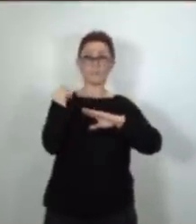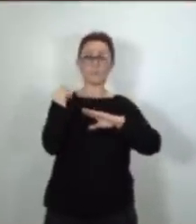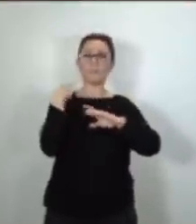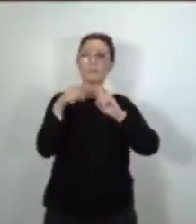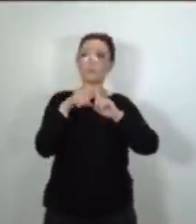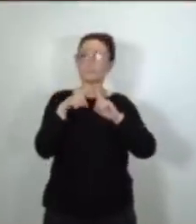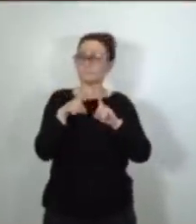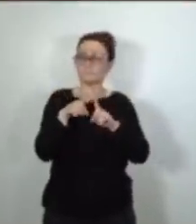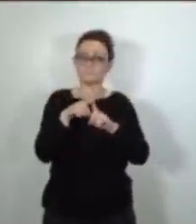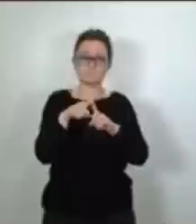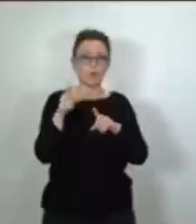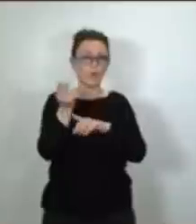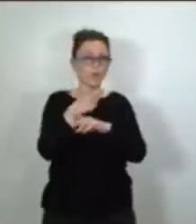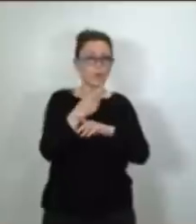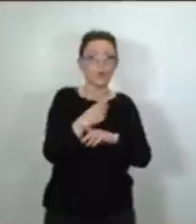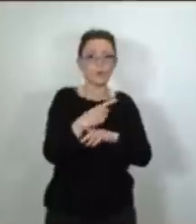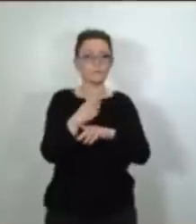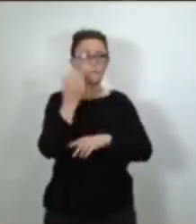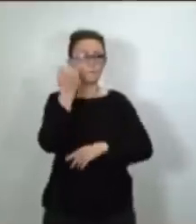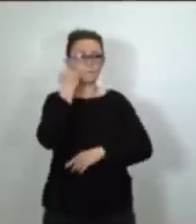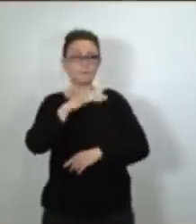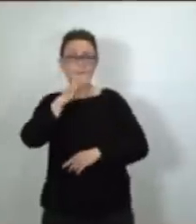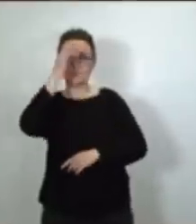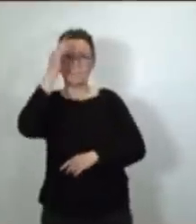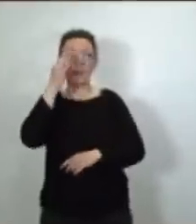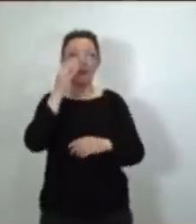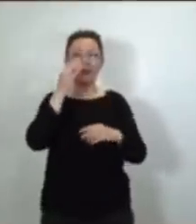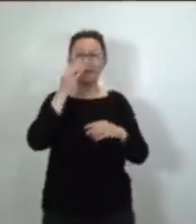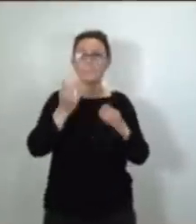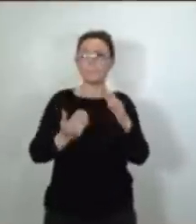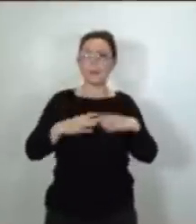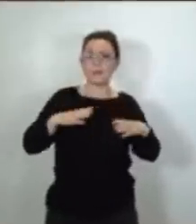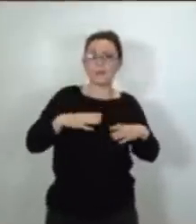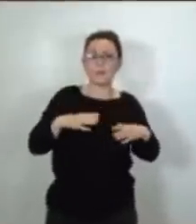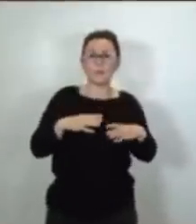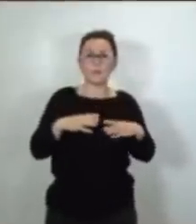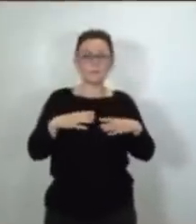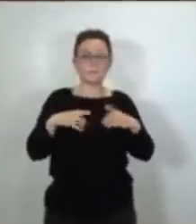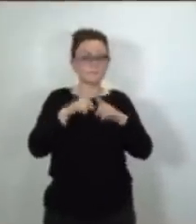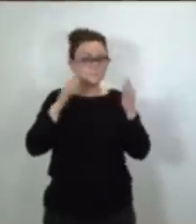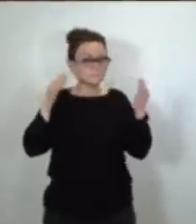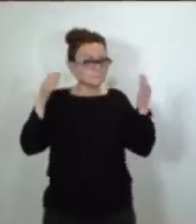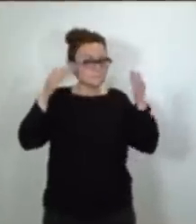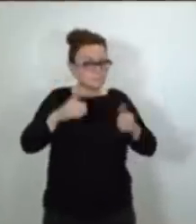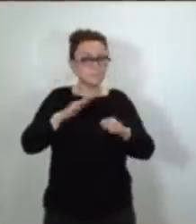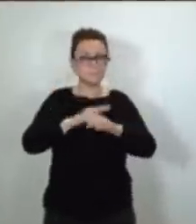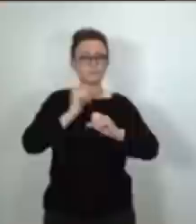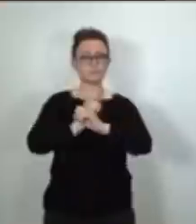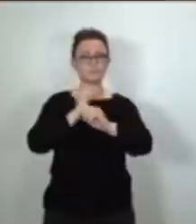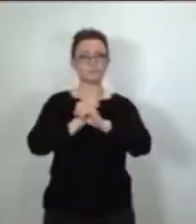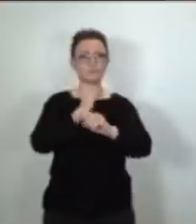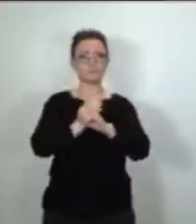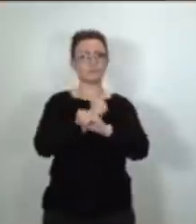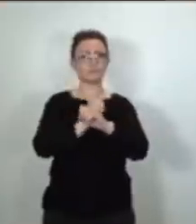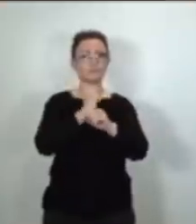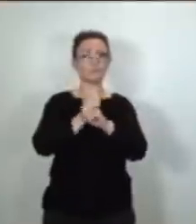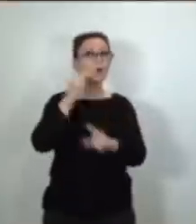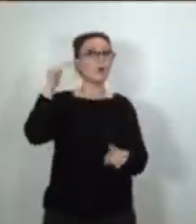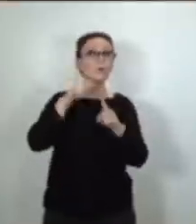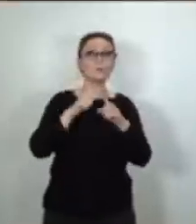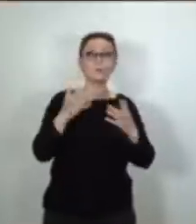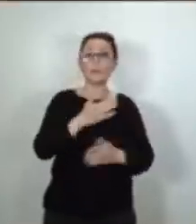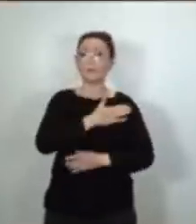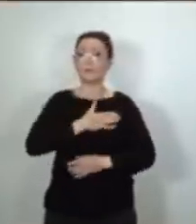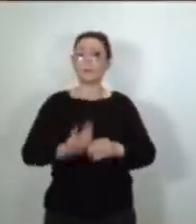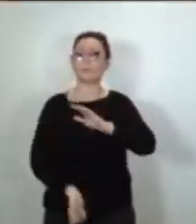han escatimado ni horas, ni fines de semana, ni días de vacaciones para llevar a cabo el ingente trabajo que conllevaba poner en marcha